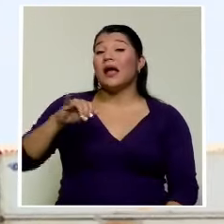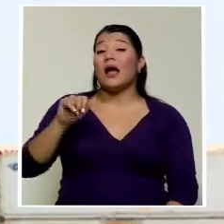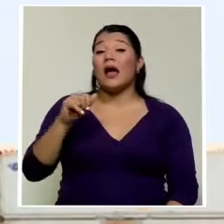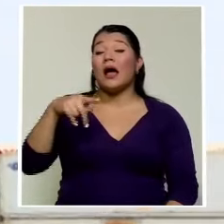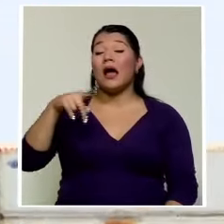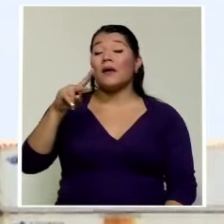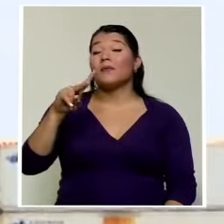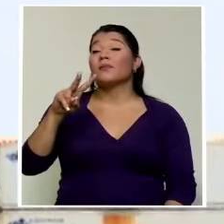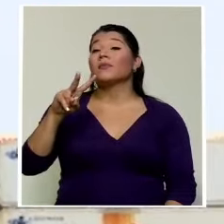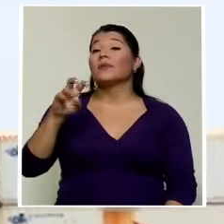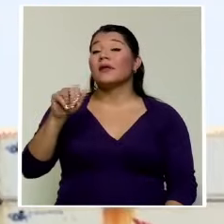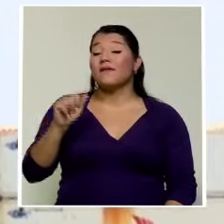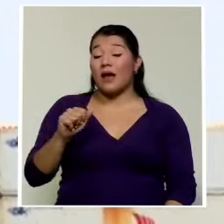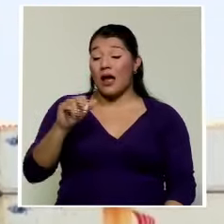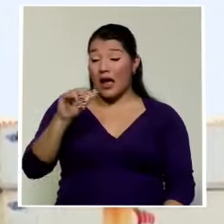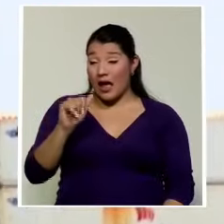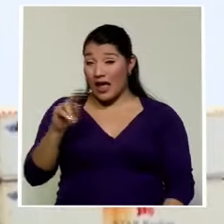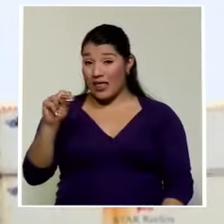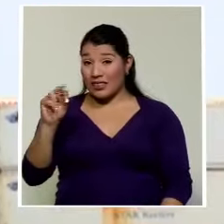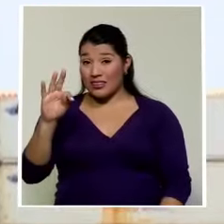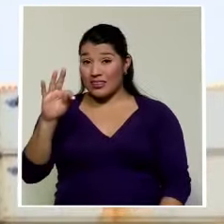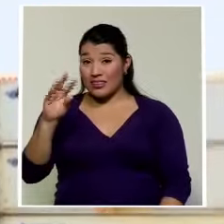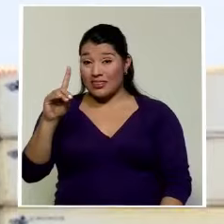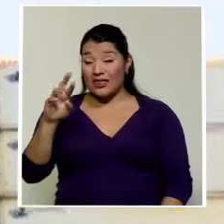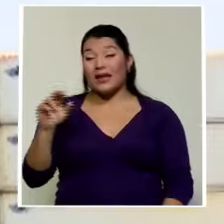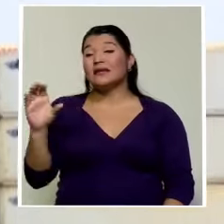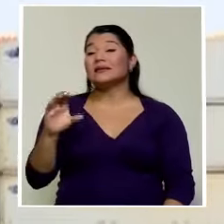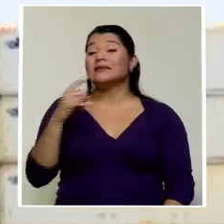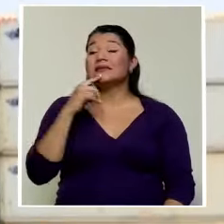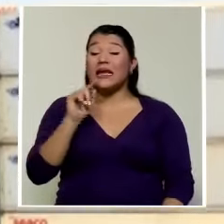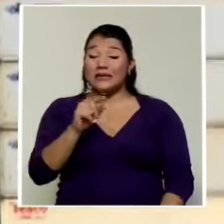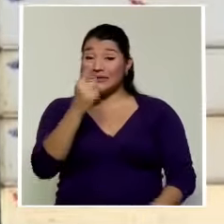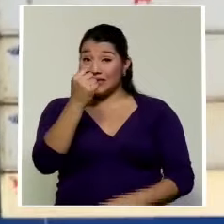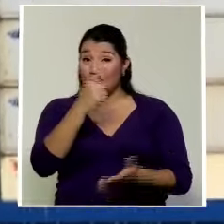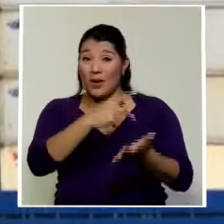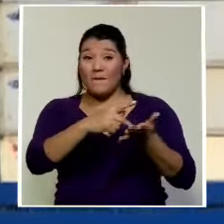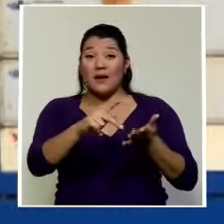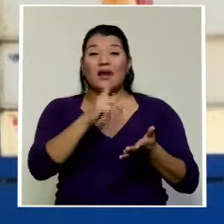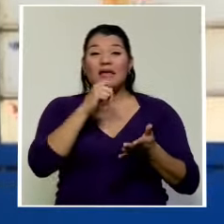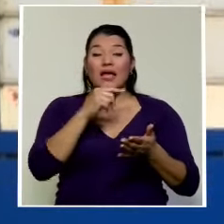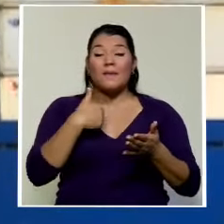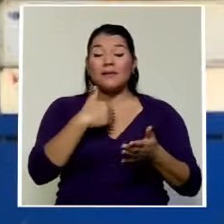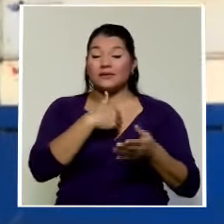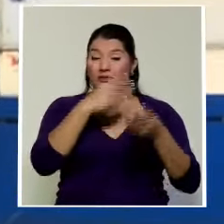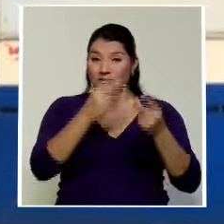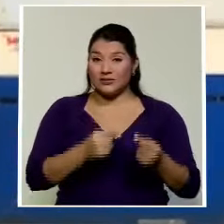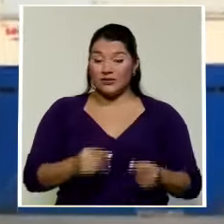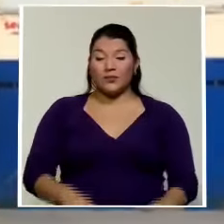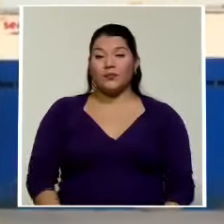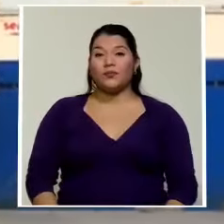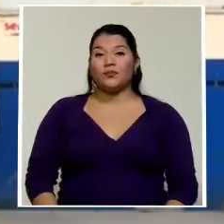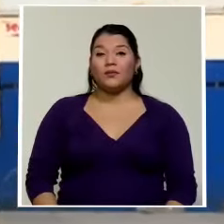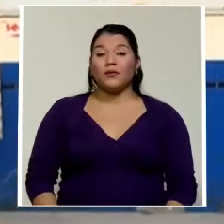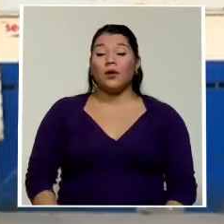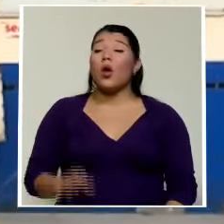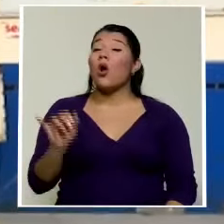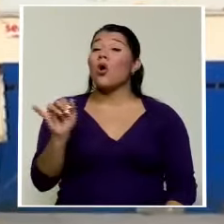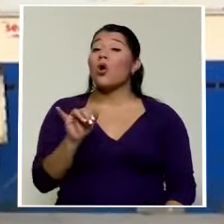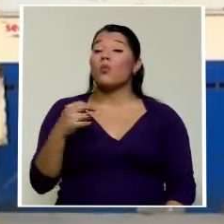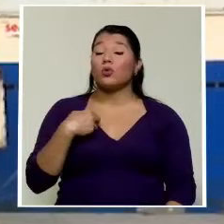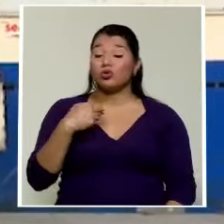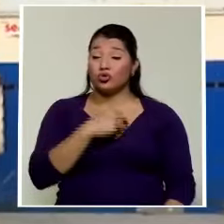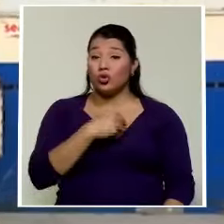Andrea Centeno, explicó que es un dinero que deberá cancelársele a la Hacienda Pública. Precisamente porque como tuvimos